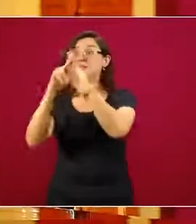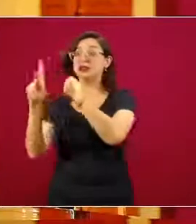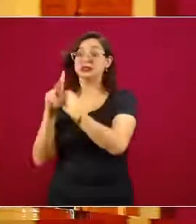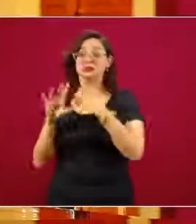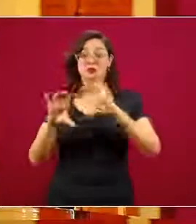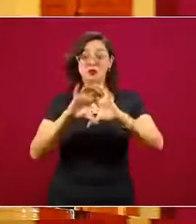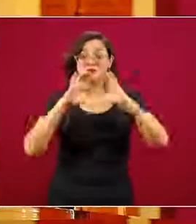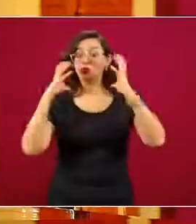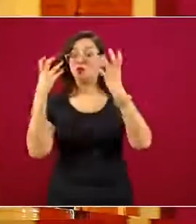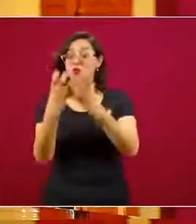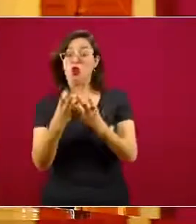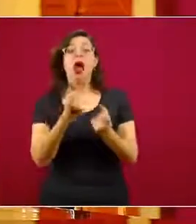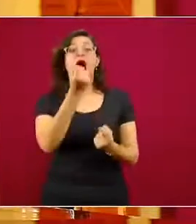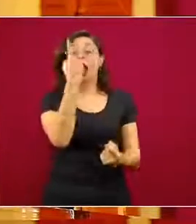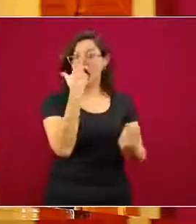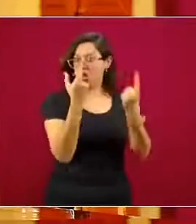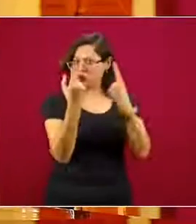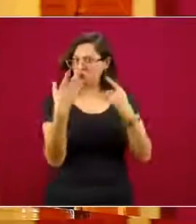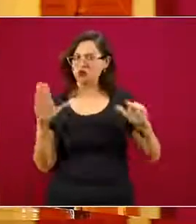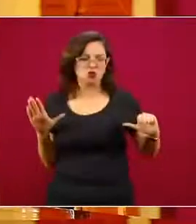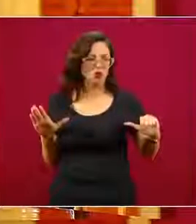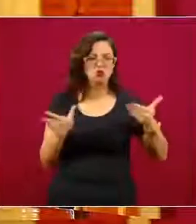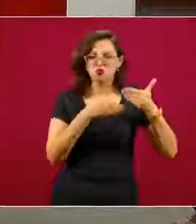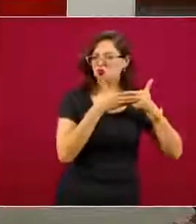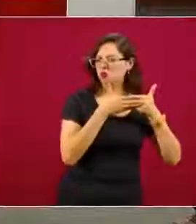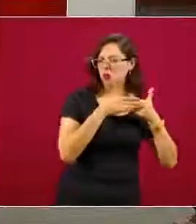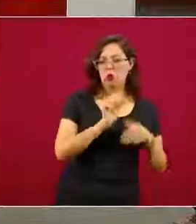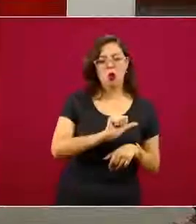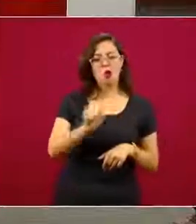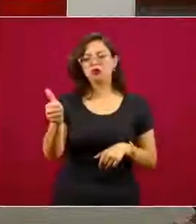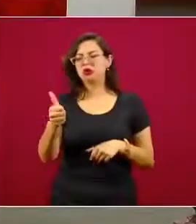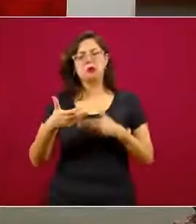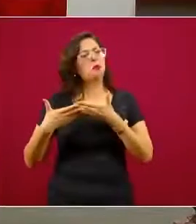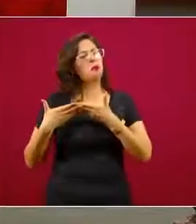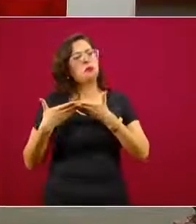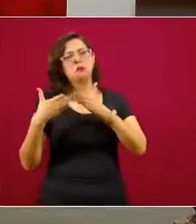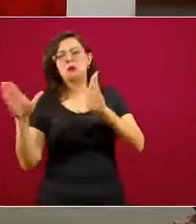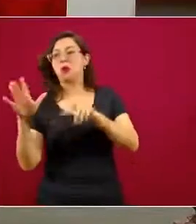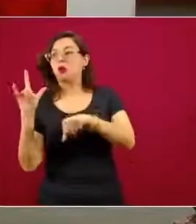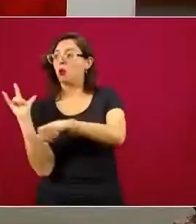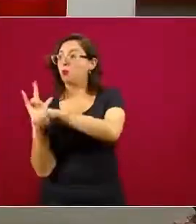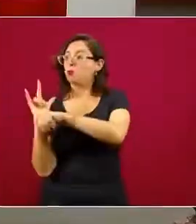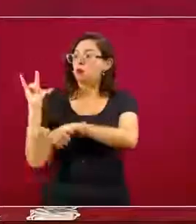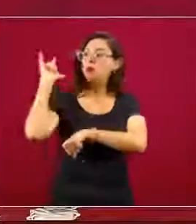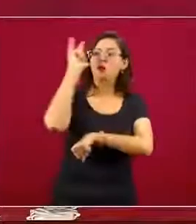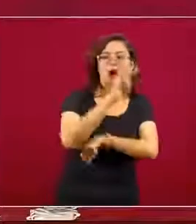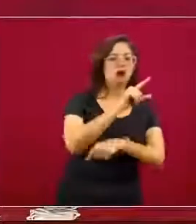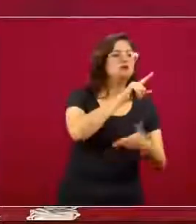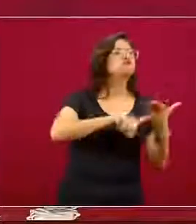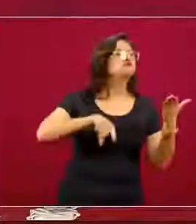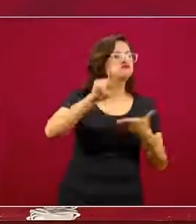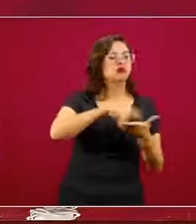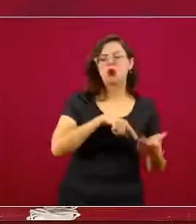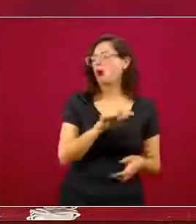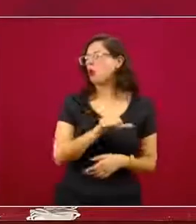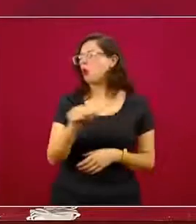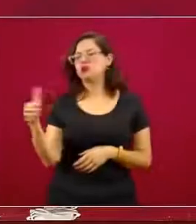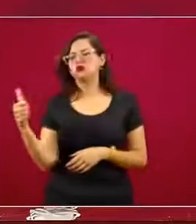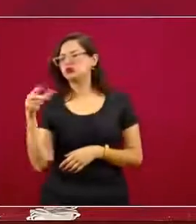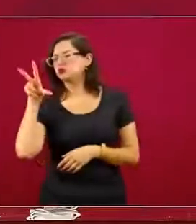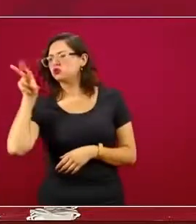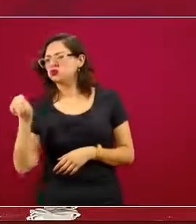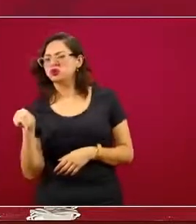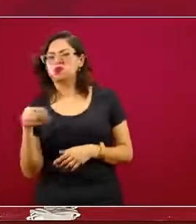independientemente de que hayan o no cerrado sus fronteras, de que hayan cancelado o no sus vuelos, de que hayan suspendido o no